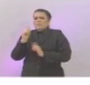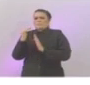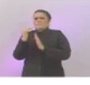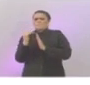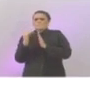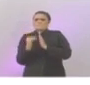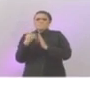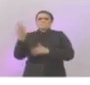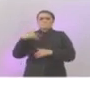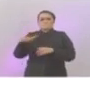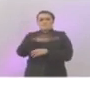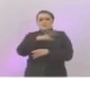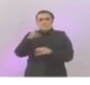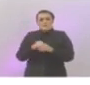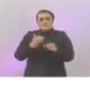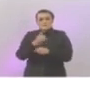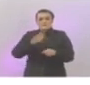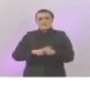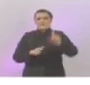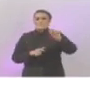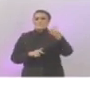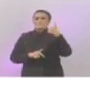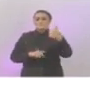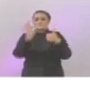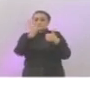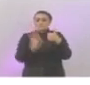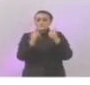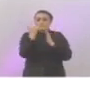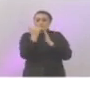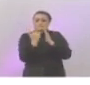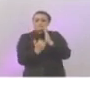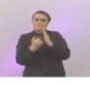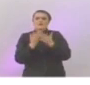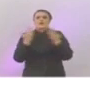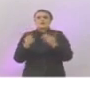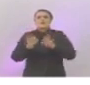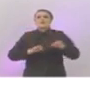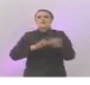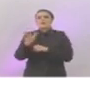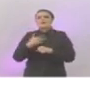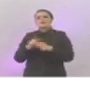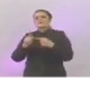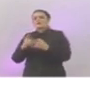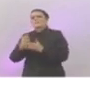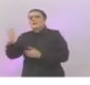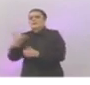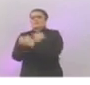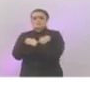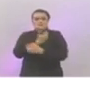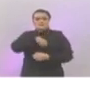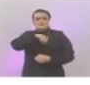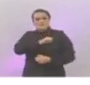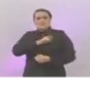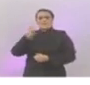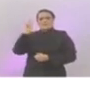pasivos totales del Estado han bajado un 26%. En particular, los pasivos en educación, salud y